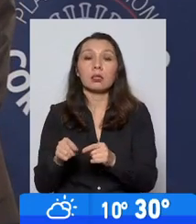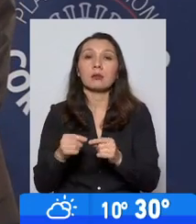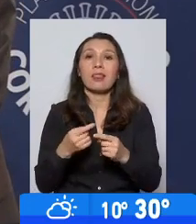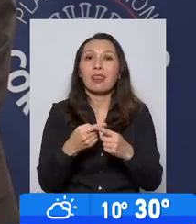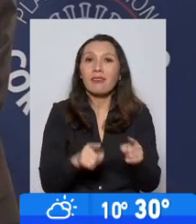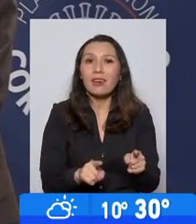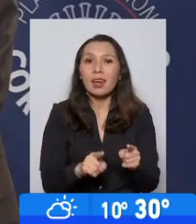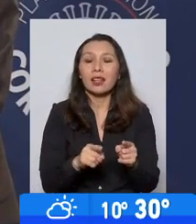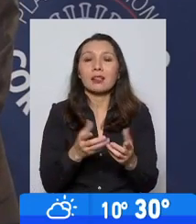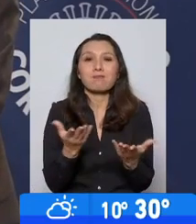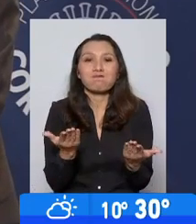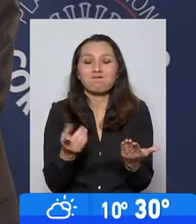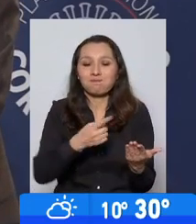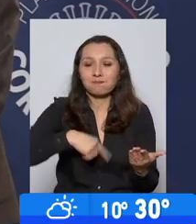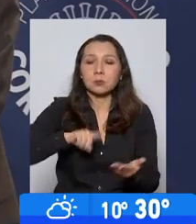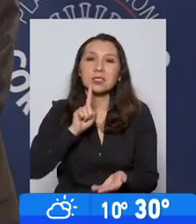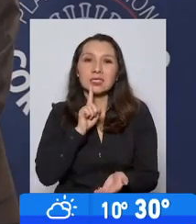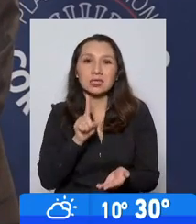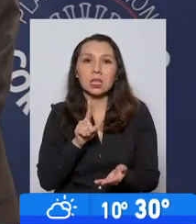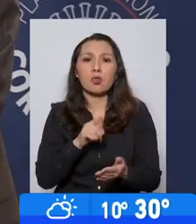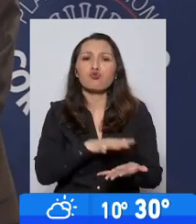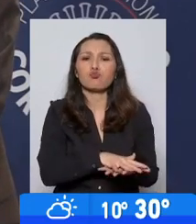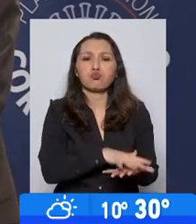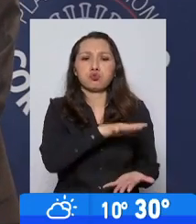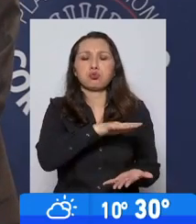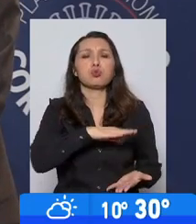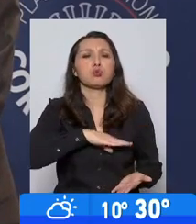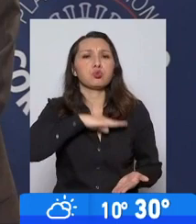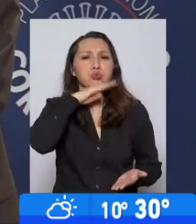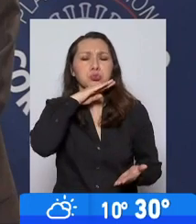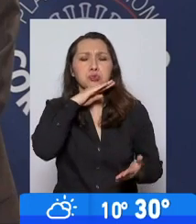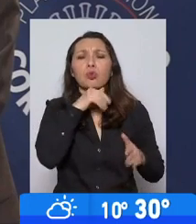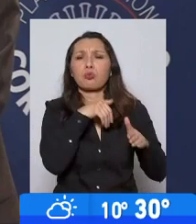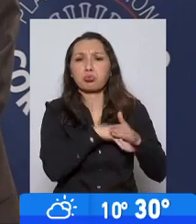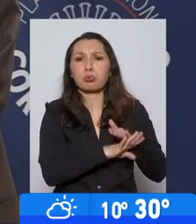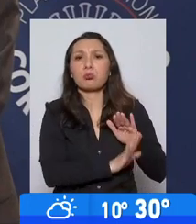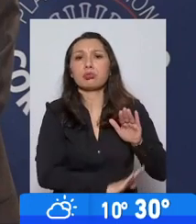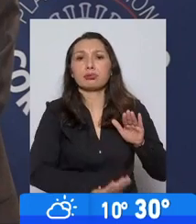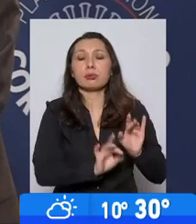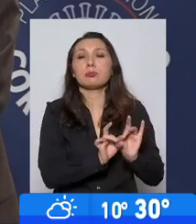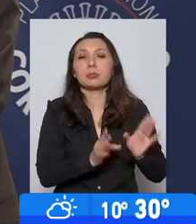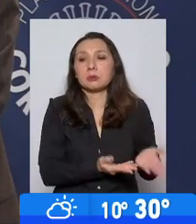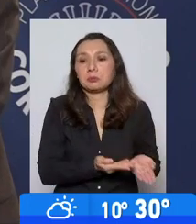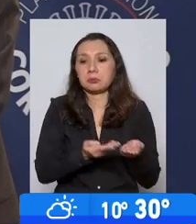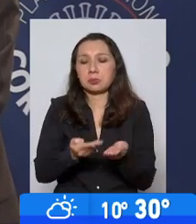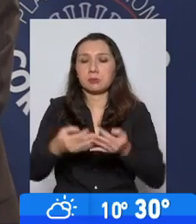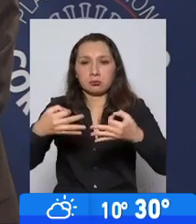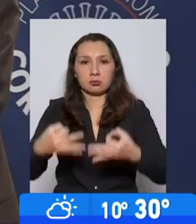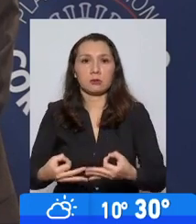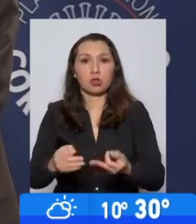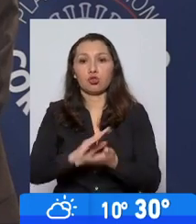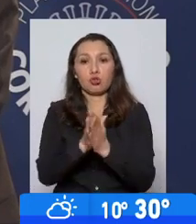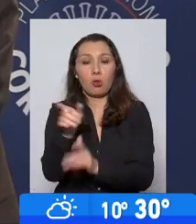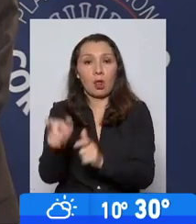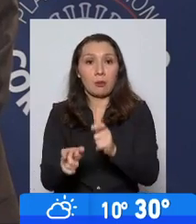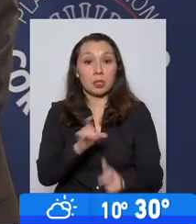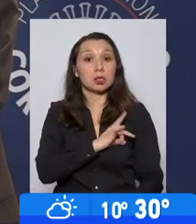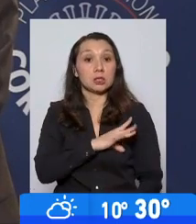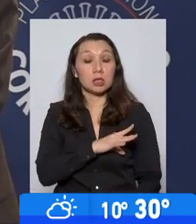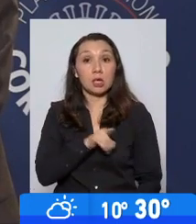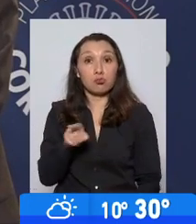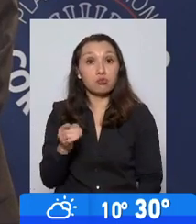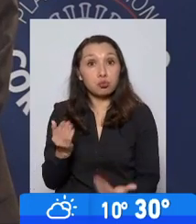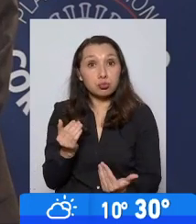mecánicos, tenemos un stock más que suficiente para atender y garantizar que toda persona en Chile